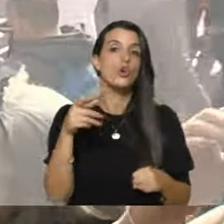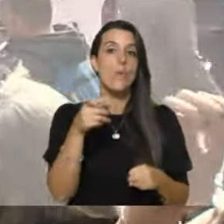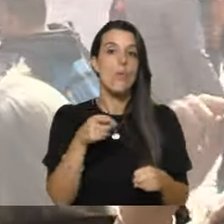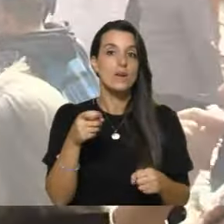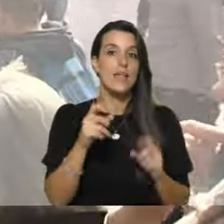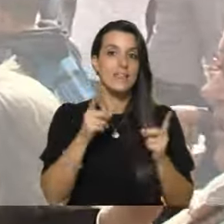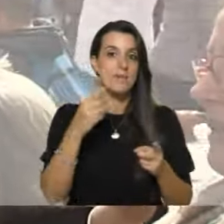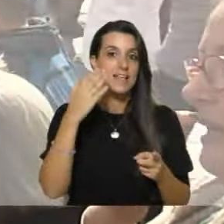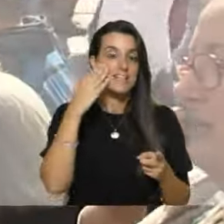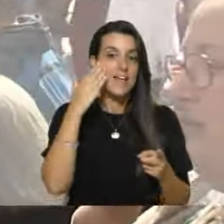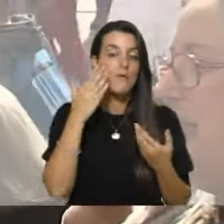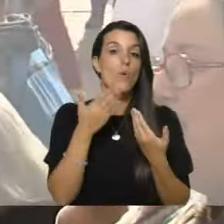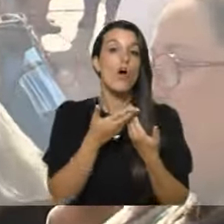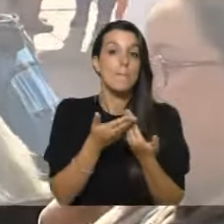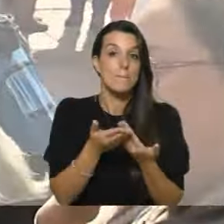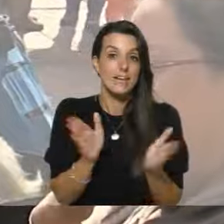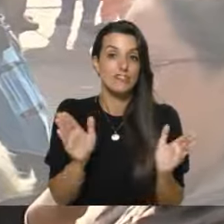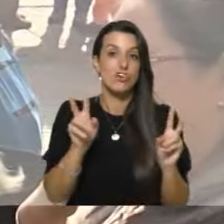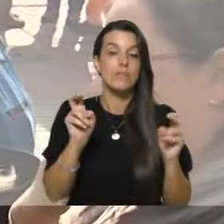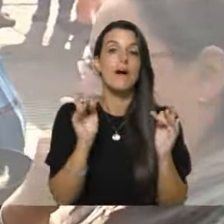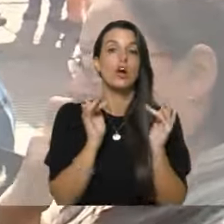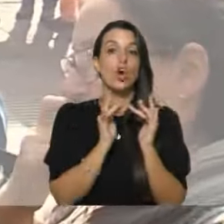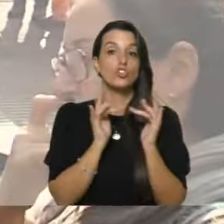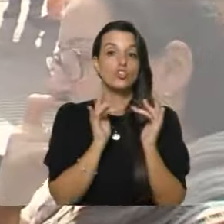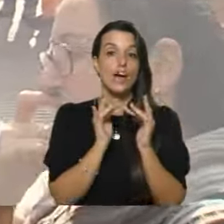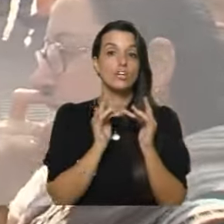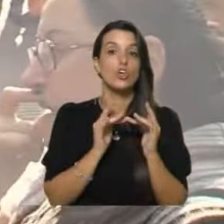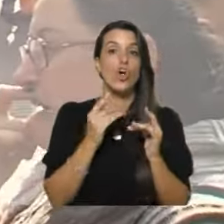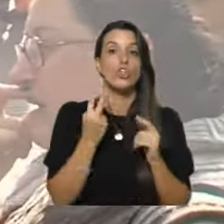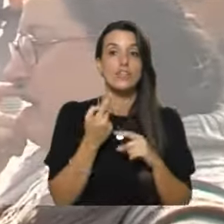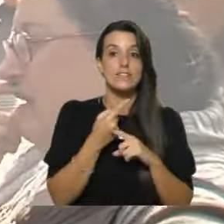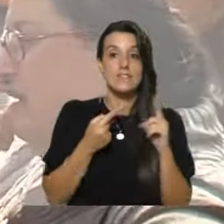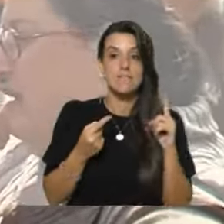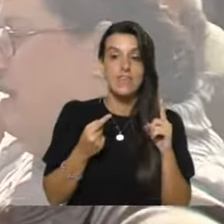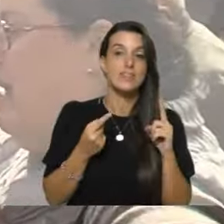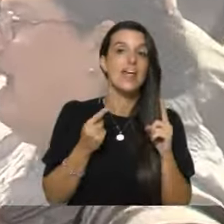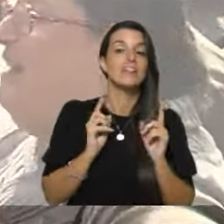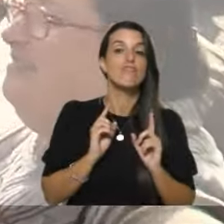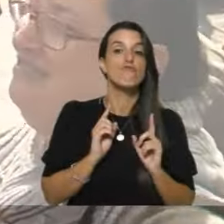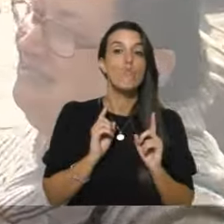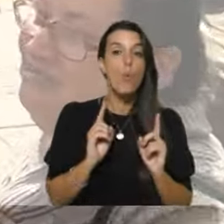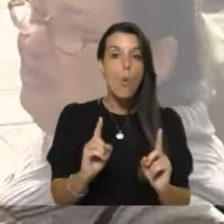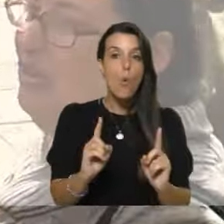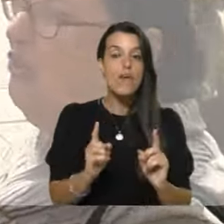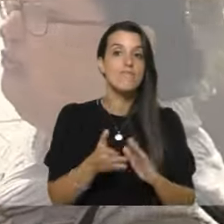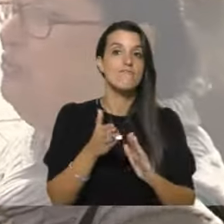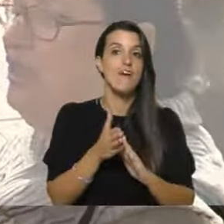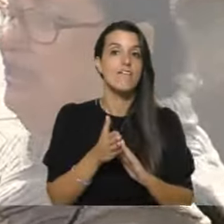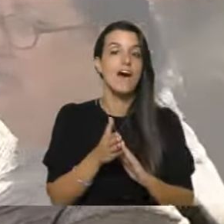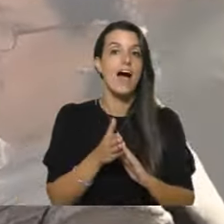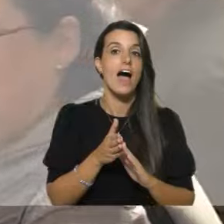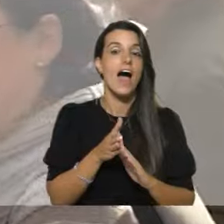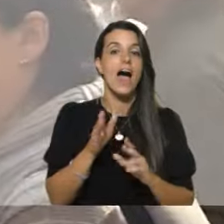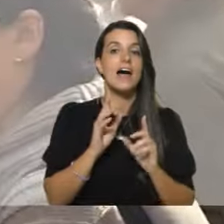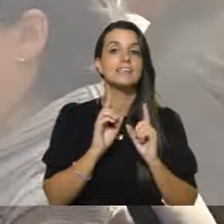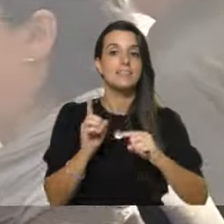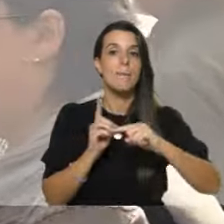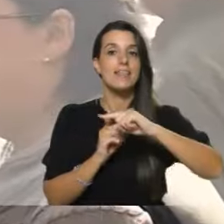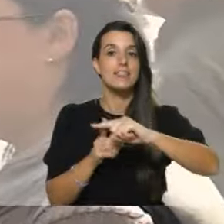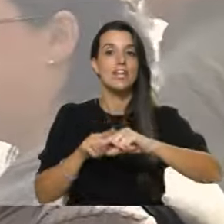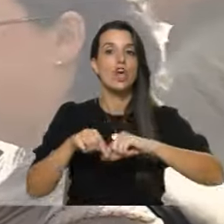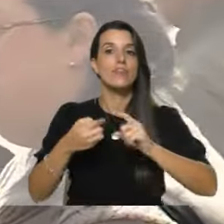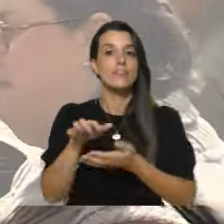presente lo que decíamos al inicio, ¿verdad?, del contacto. 14:30 parte el cortejo fúnebre hacia el cementerio de La